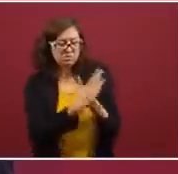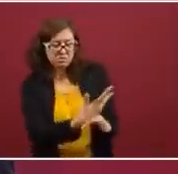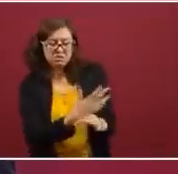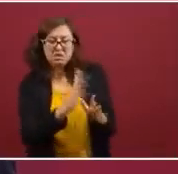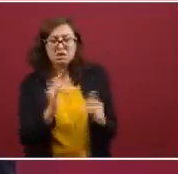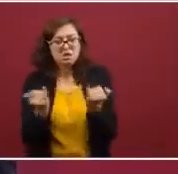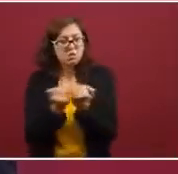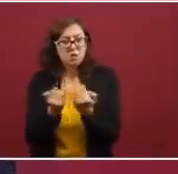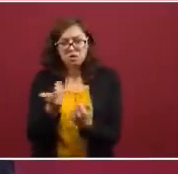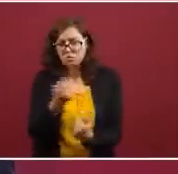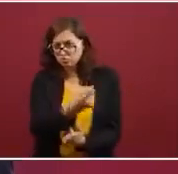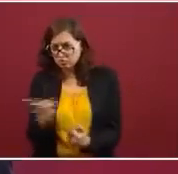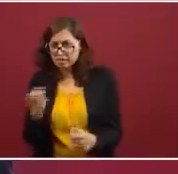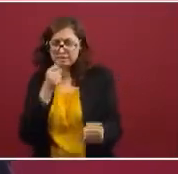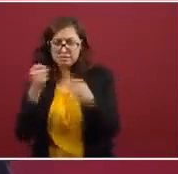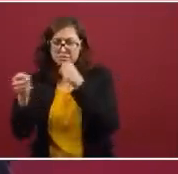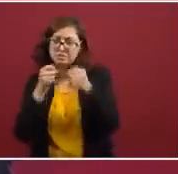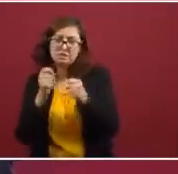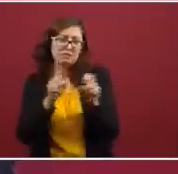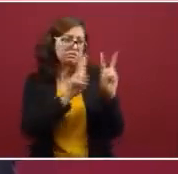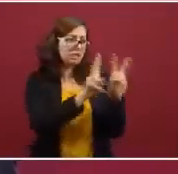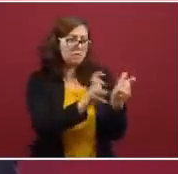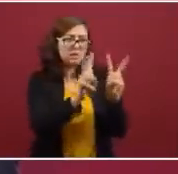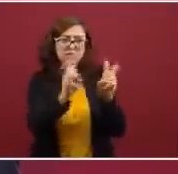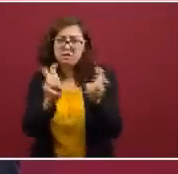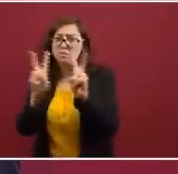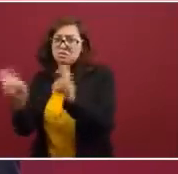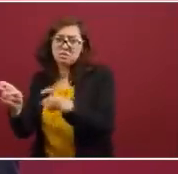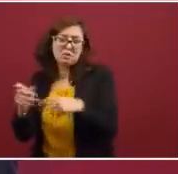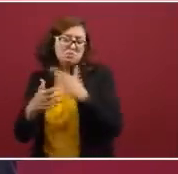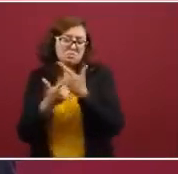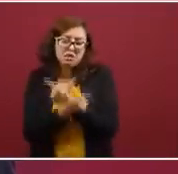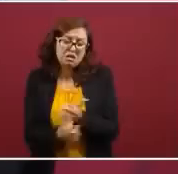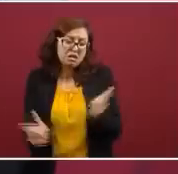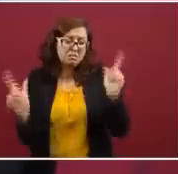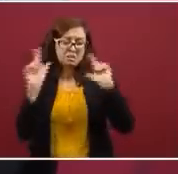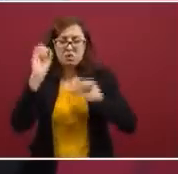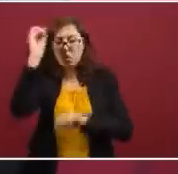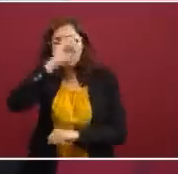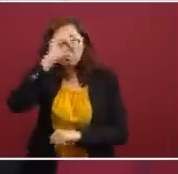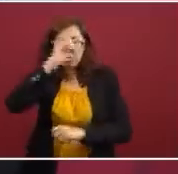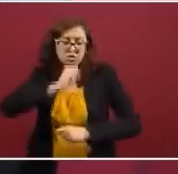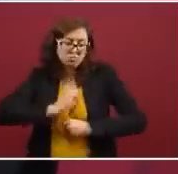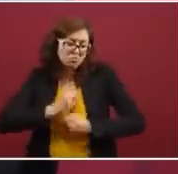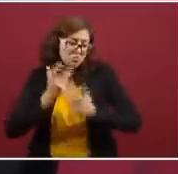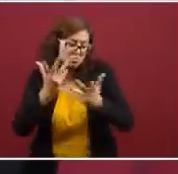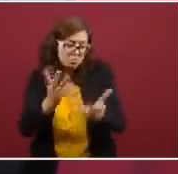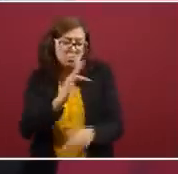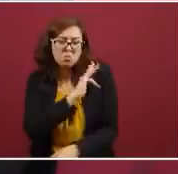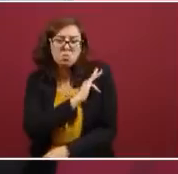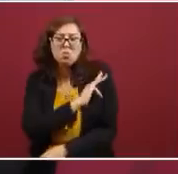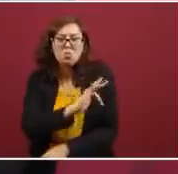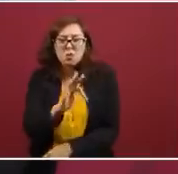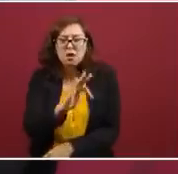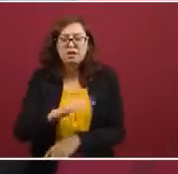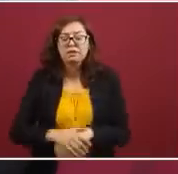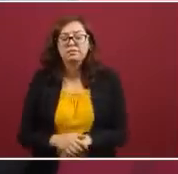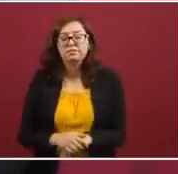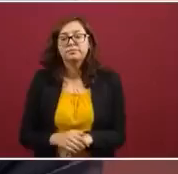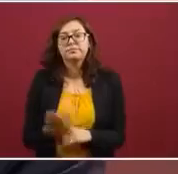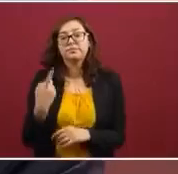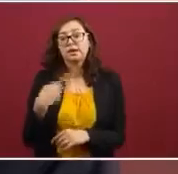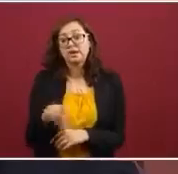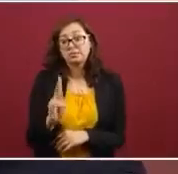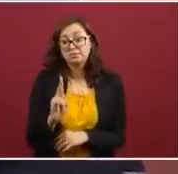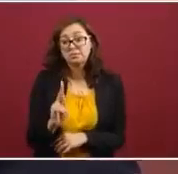distintos temas en relación a ya sea Pemex o el gobierno. Pero, como bien comenta,